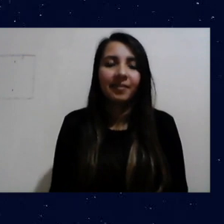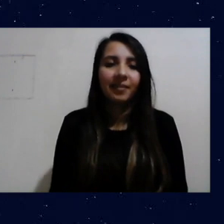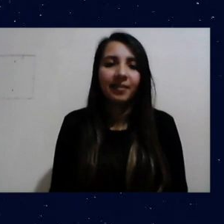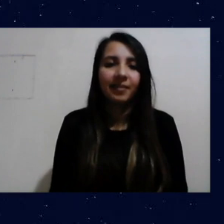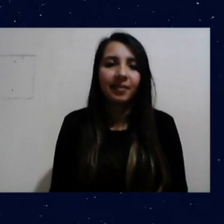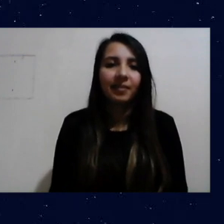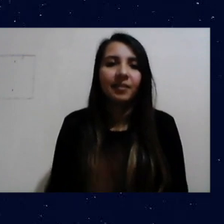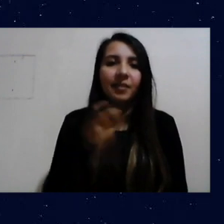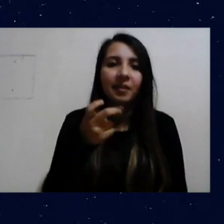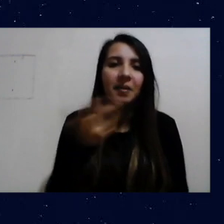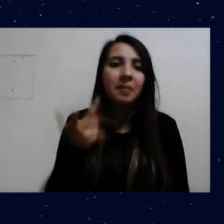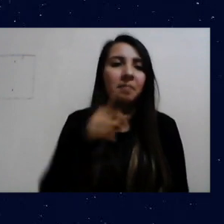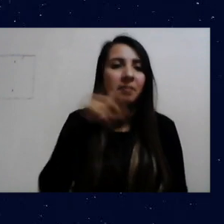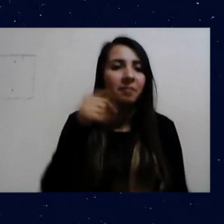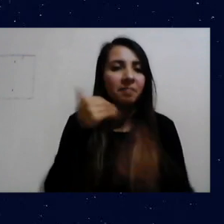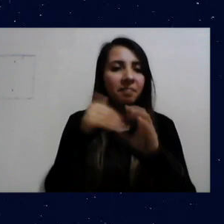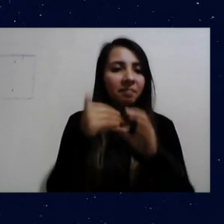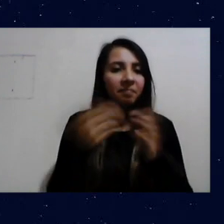hablamos.